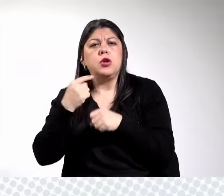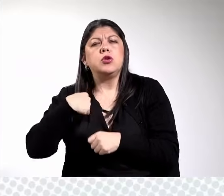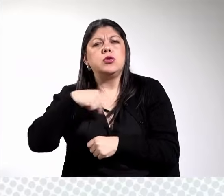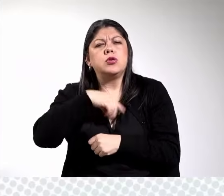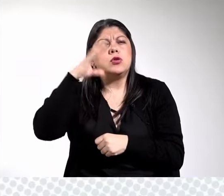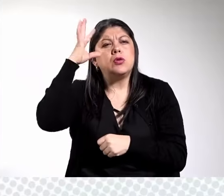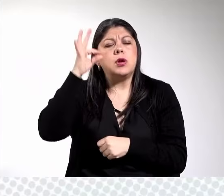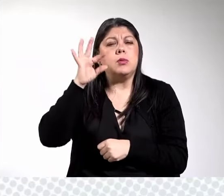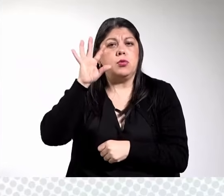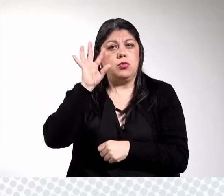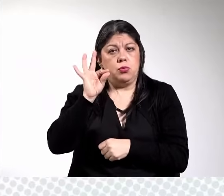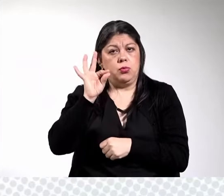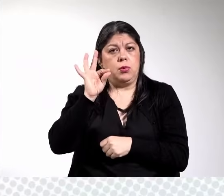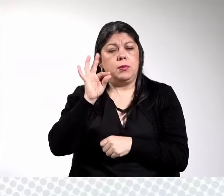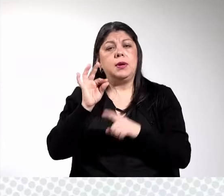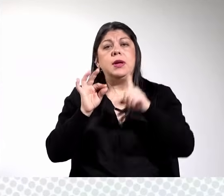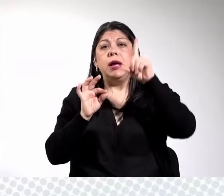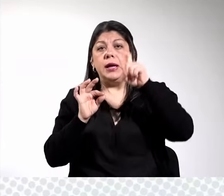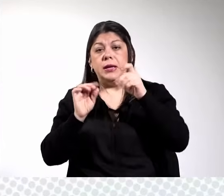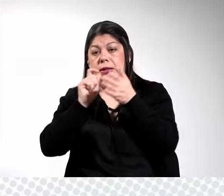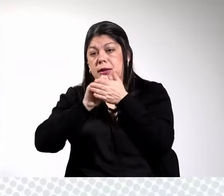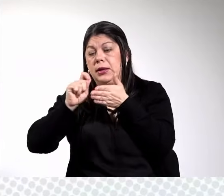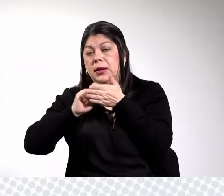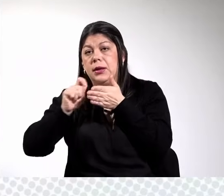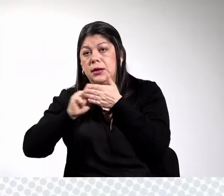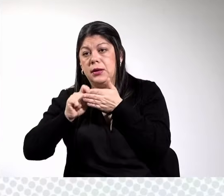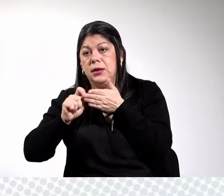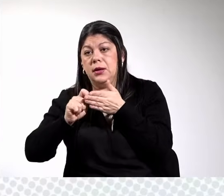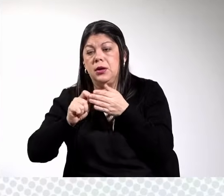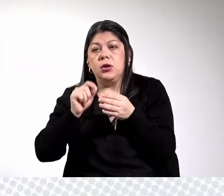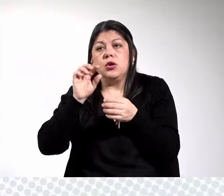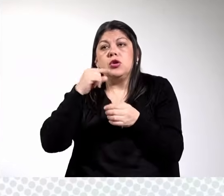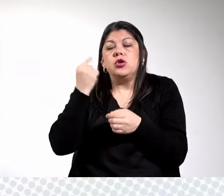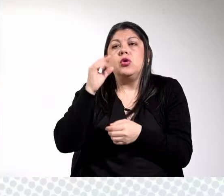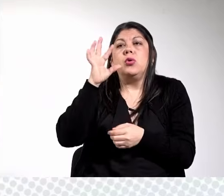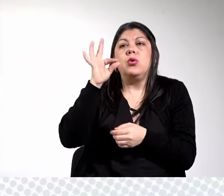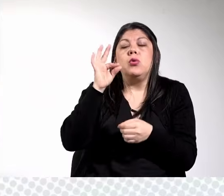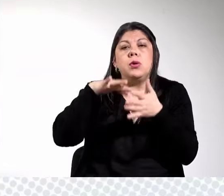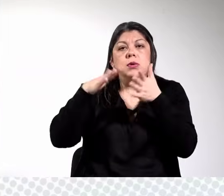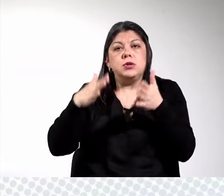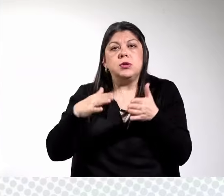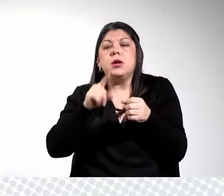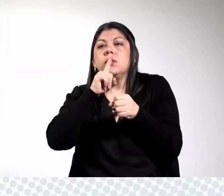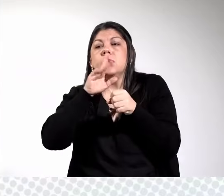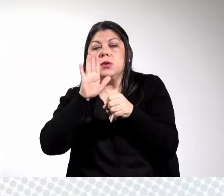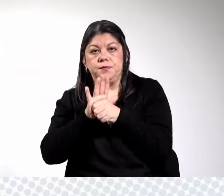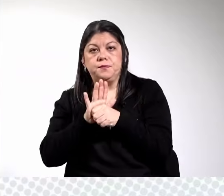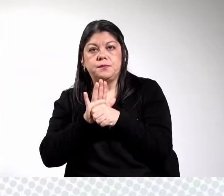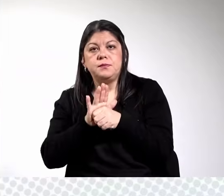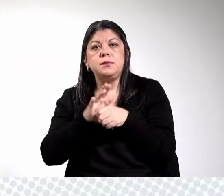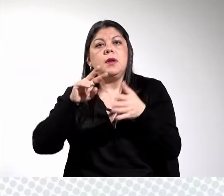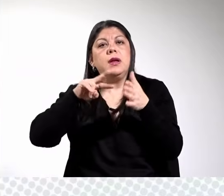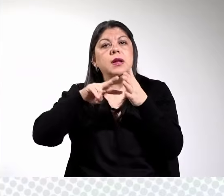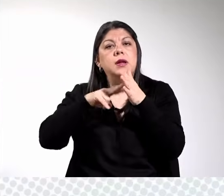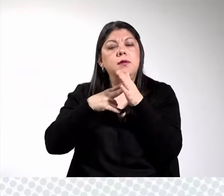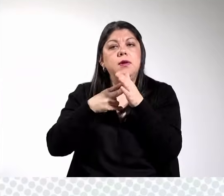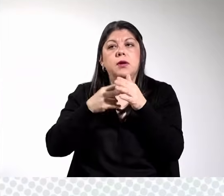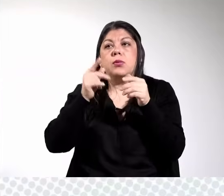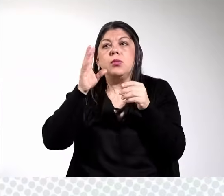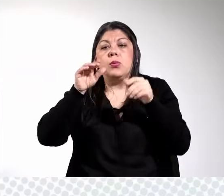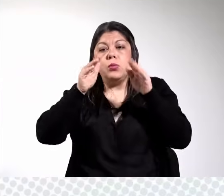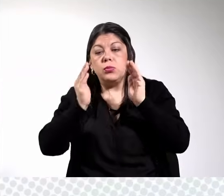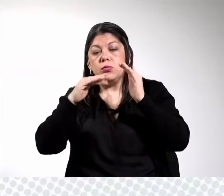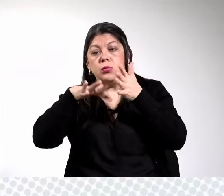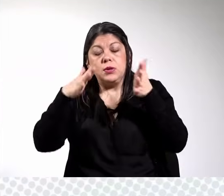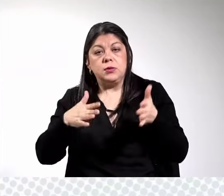hay 9 de cada 100 escuelas que reciben el currículum completo. Eso quiere decir que cuando alguien llega a séptimo, en cualquier